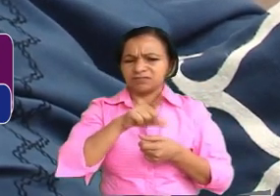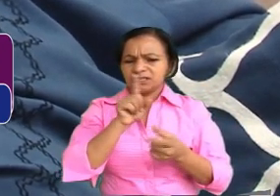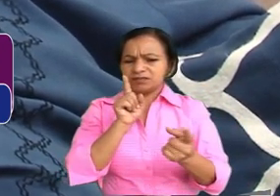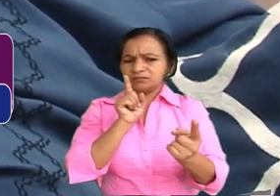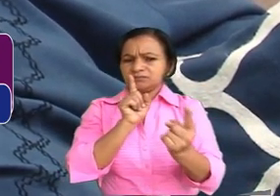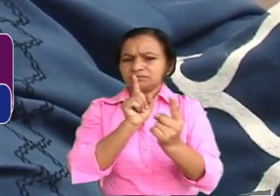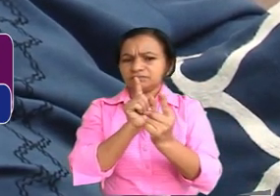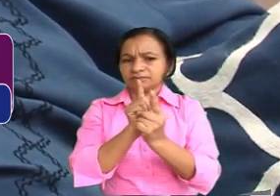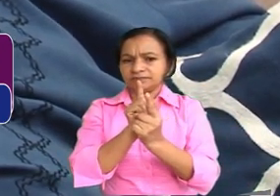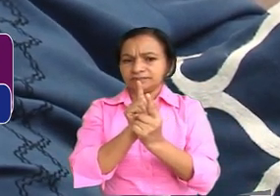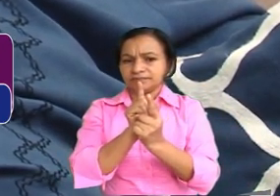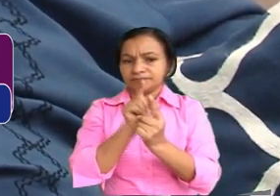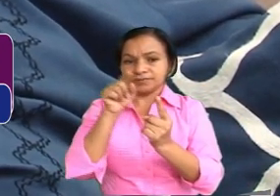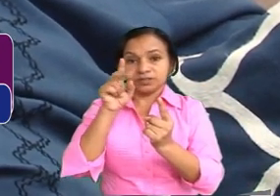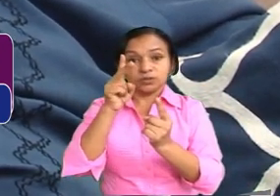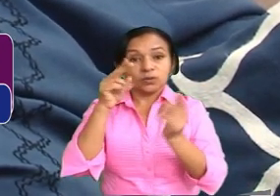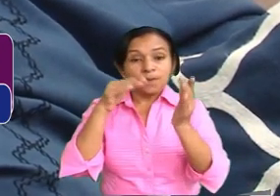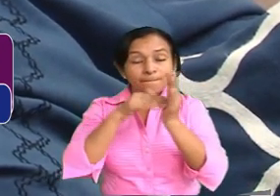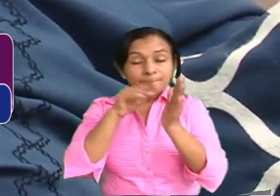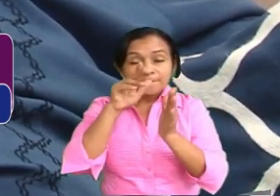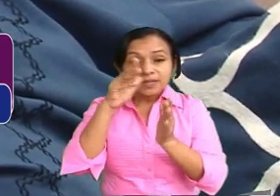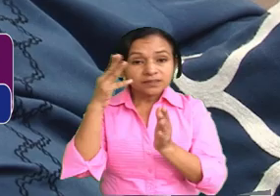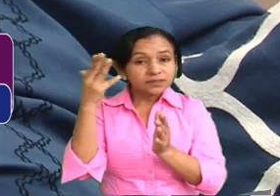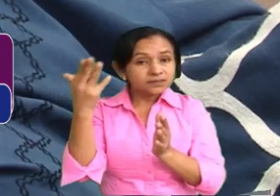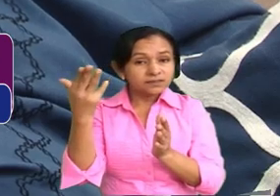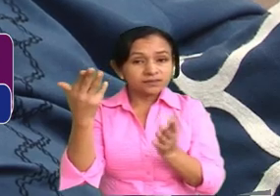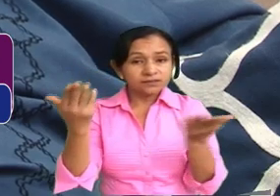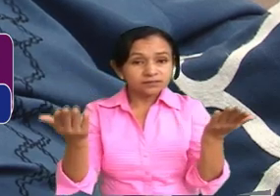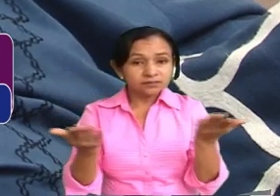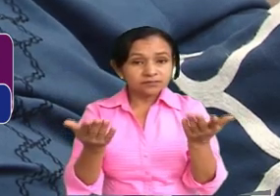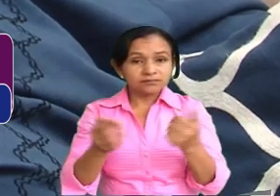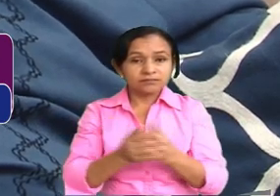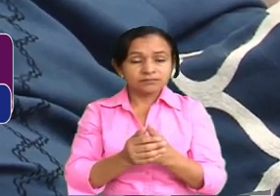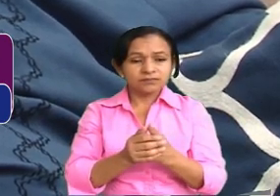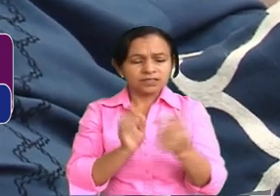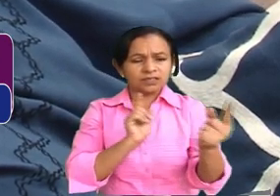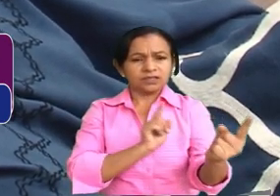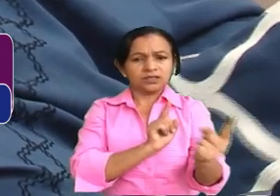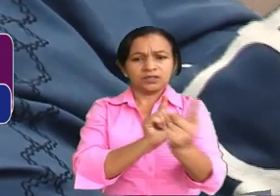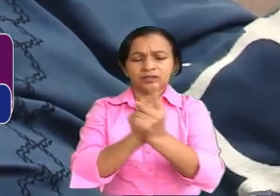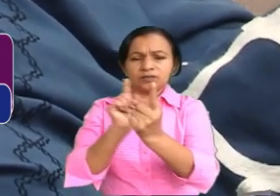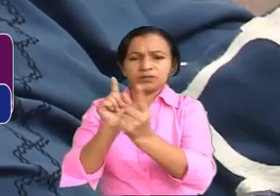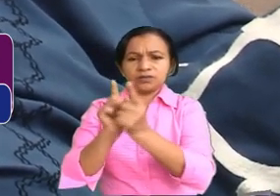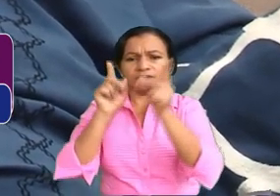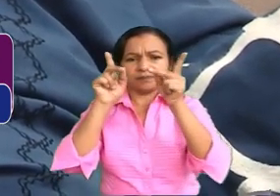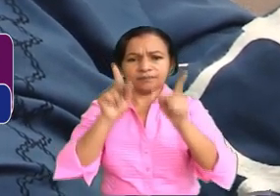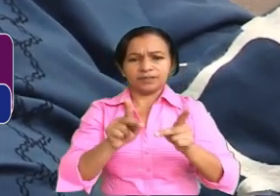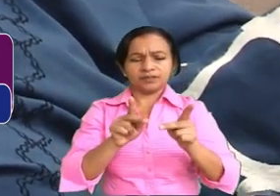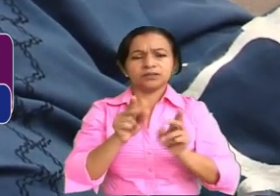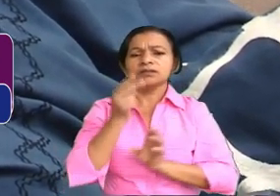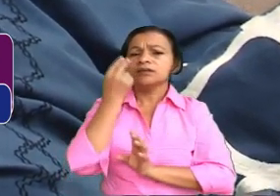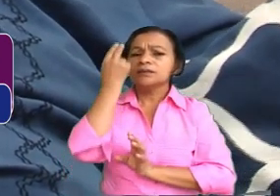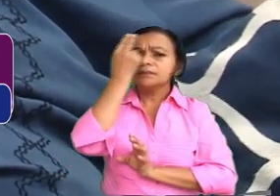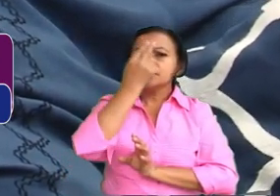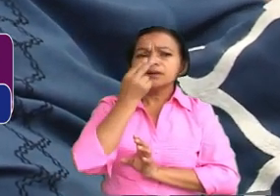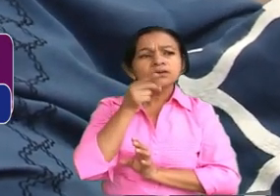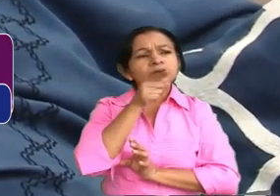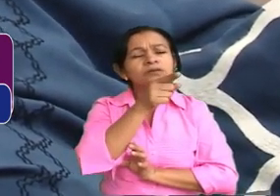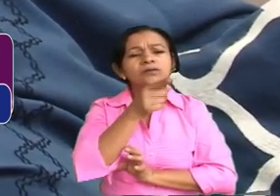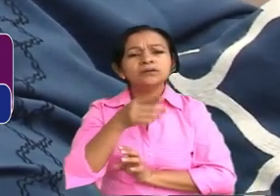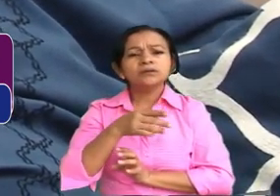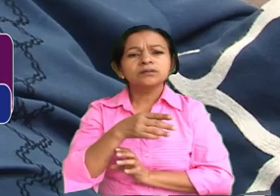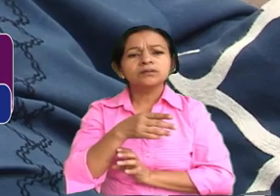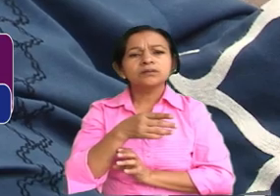en este 2019, encontrarse a personas en el Pacífico que te preguntan, ¿y cuánto cuesta